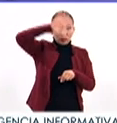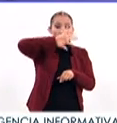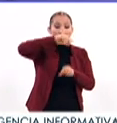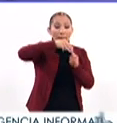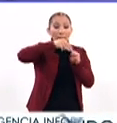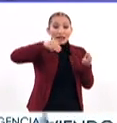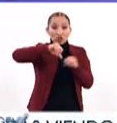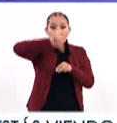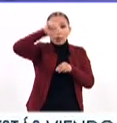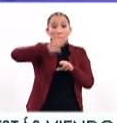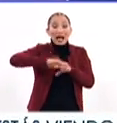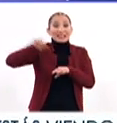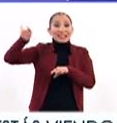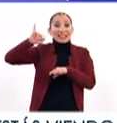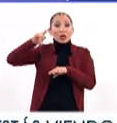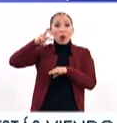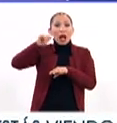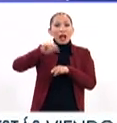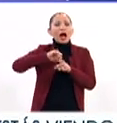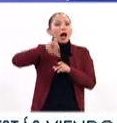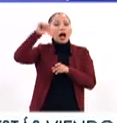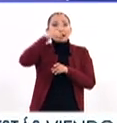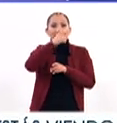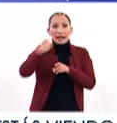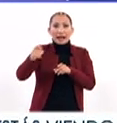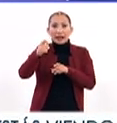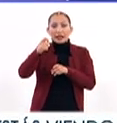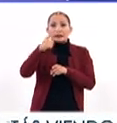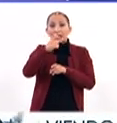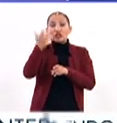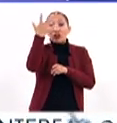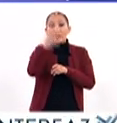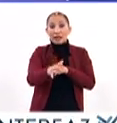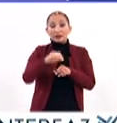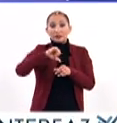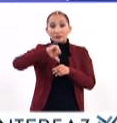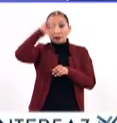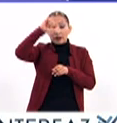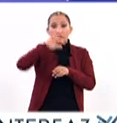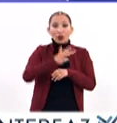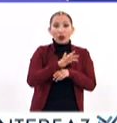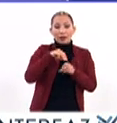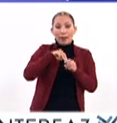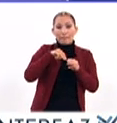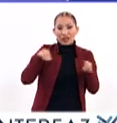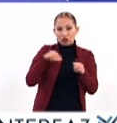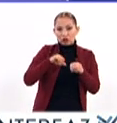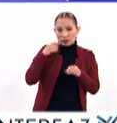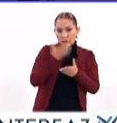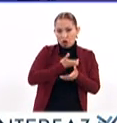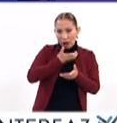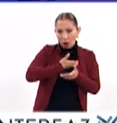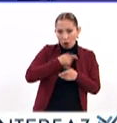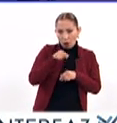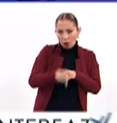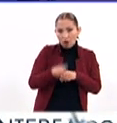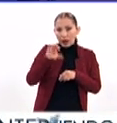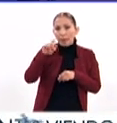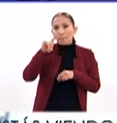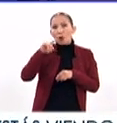50 metros, y la más alta está en Iguala, que mide 110 metros. ¿La del Zócalo cuánto? 50 metros. 50 metros. La de